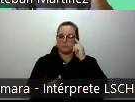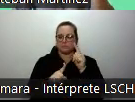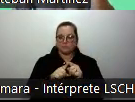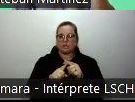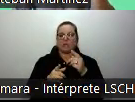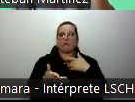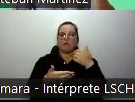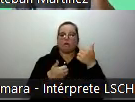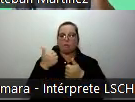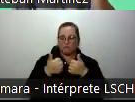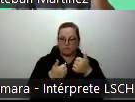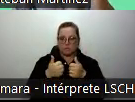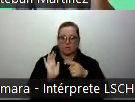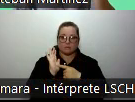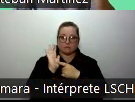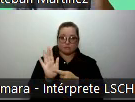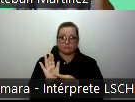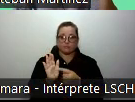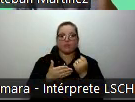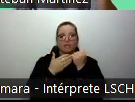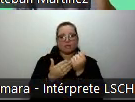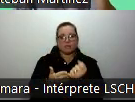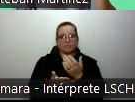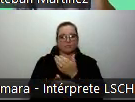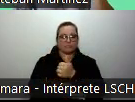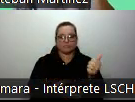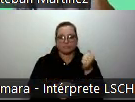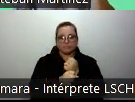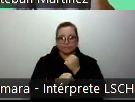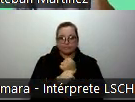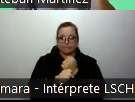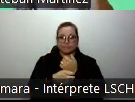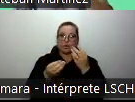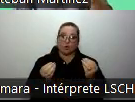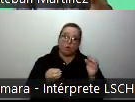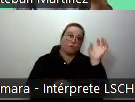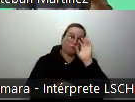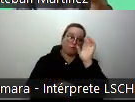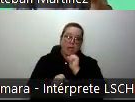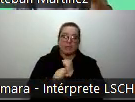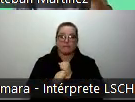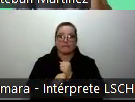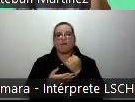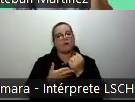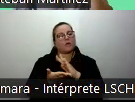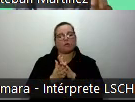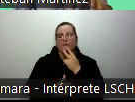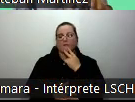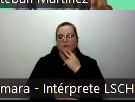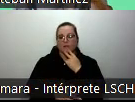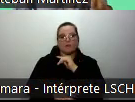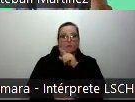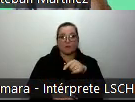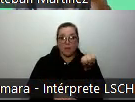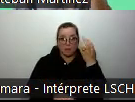les voy a mostrar ahora eh les va a ayudar para todos los que estén trabajando los que estén buscando trabajo les va a ayudar en toda la vida ya lo que van a aprender Ahora